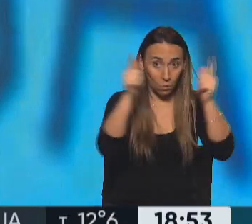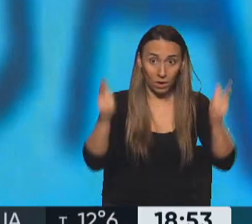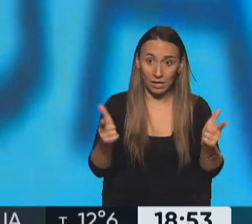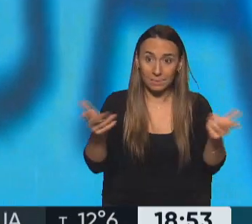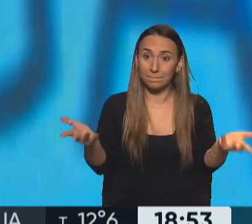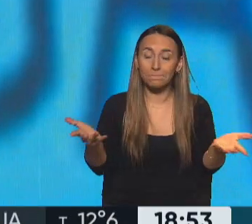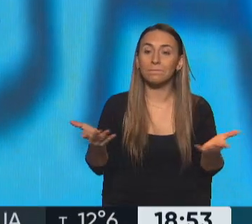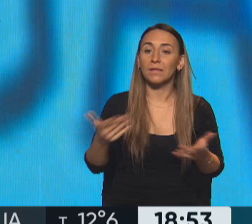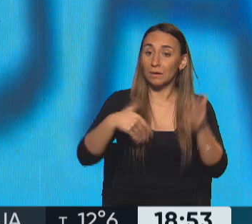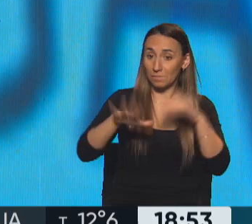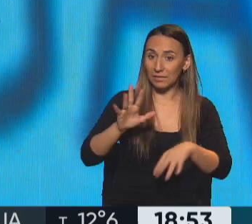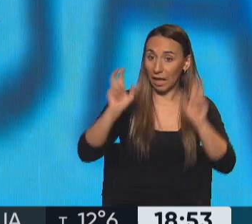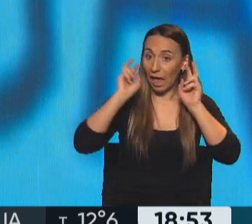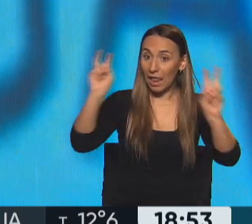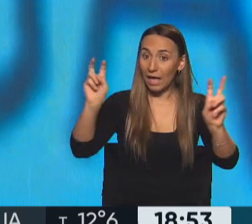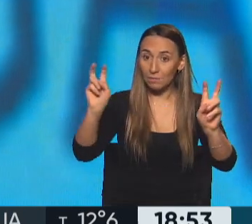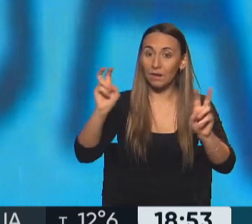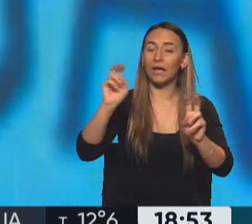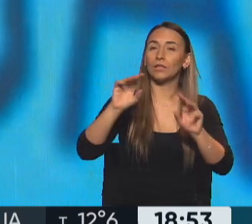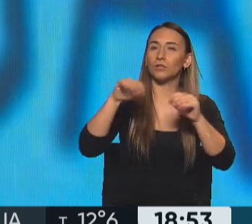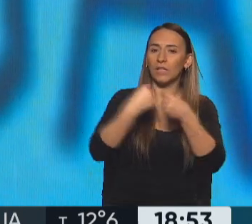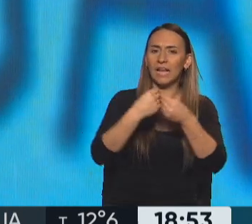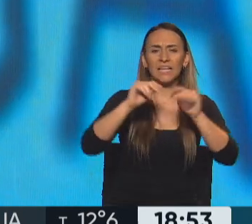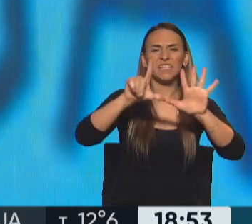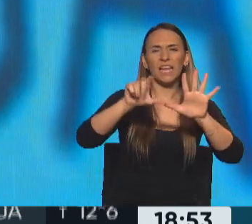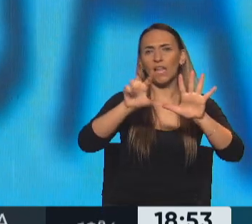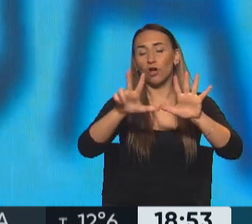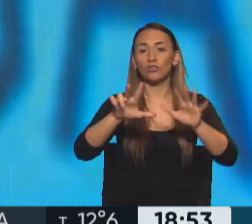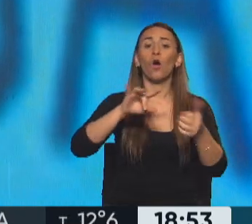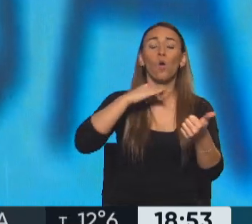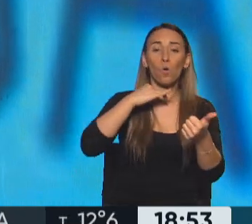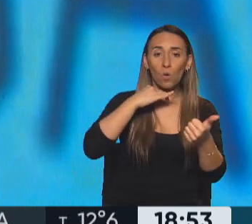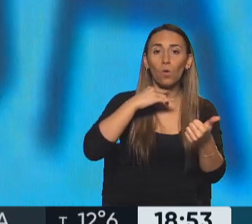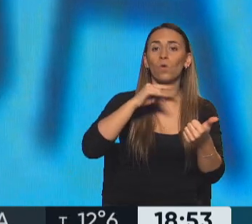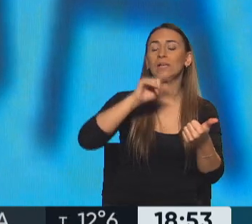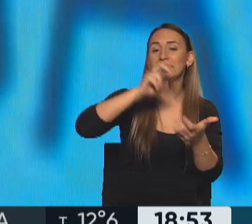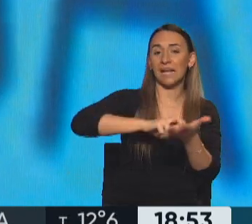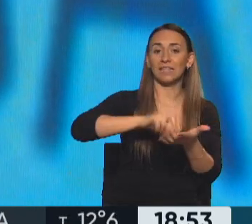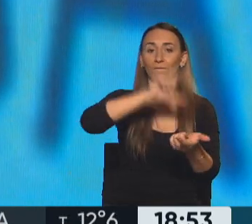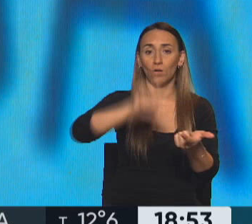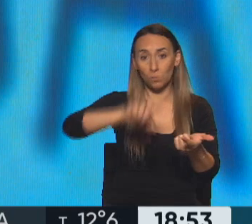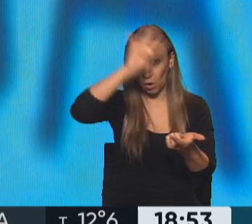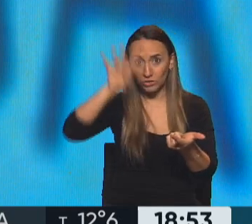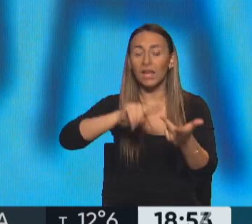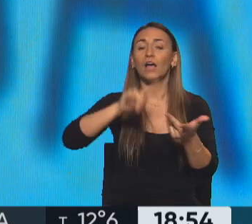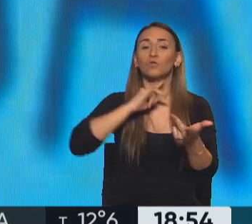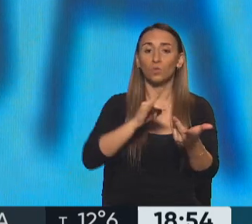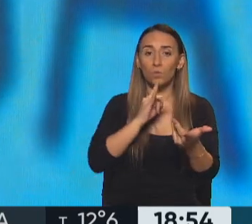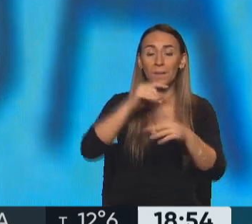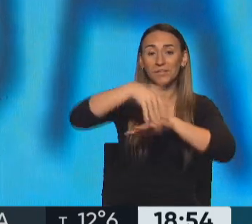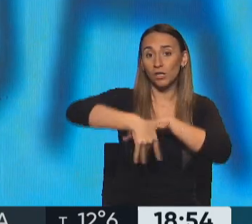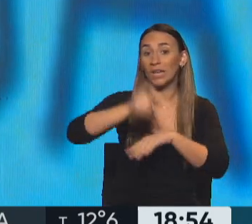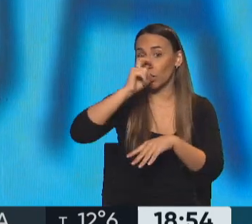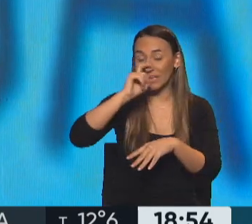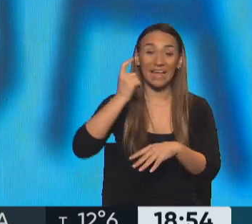sobre todo alarma en 8-7 provincias, sí. Jujuy, Salta, Formosa, Tucumán, Misiones, Corrientes